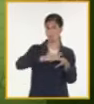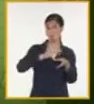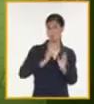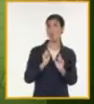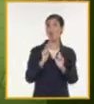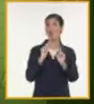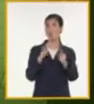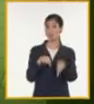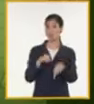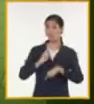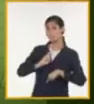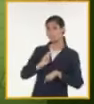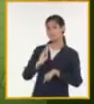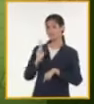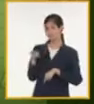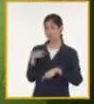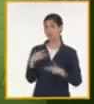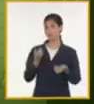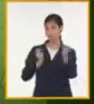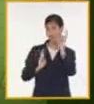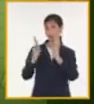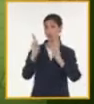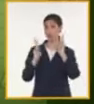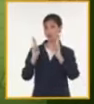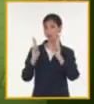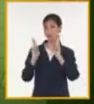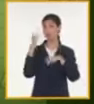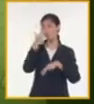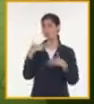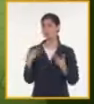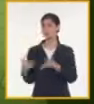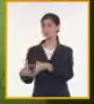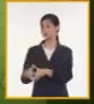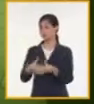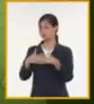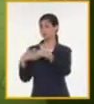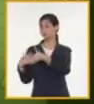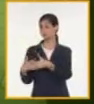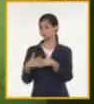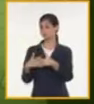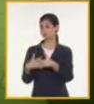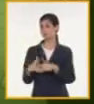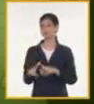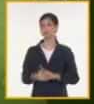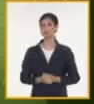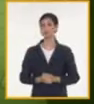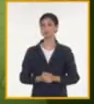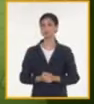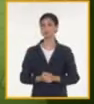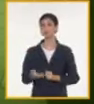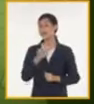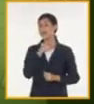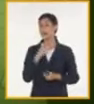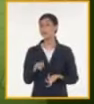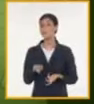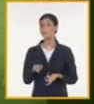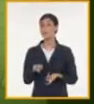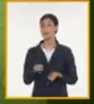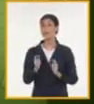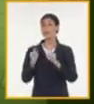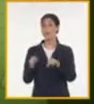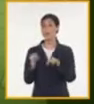Unidos y participaron como testigo en grupo oficial a pesar de que juicio era por fraude y perjurio y temas y temas